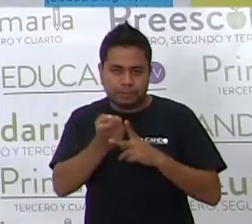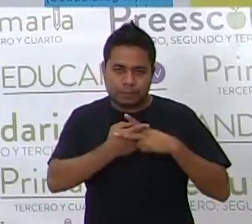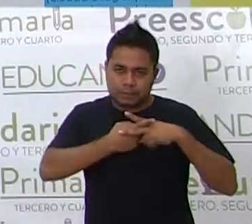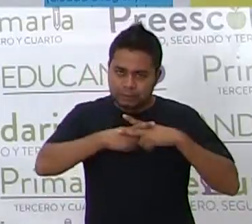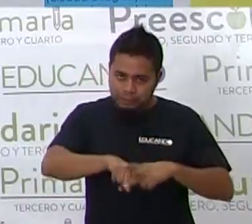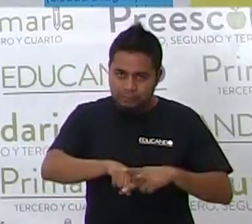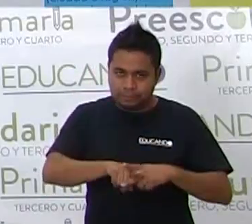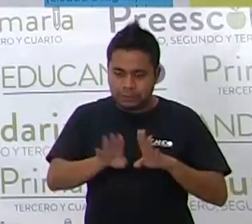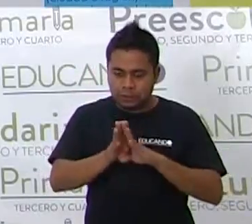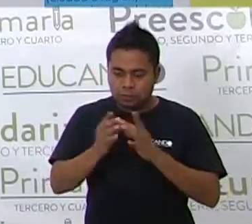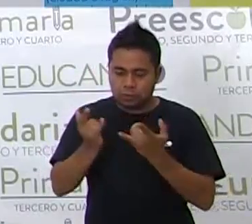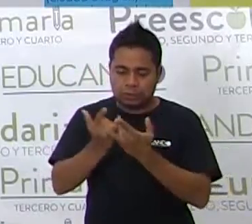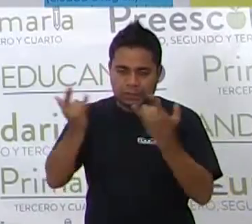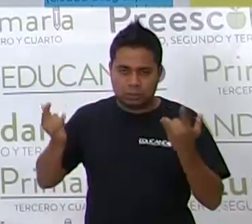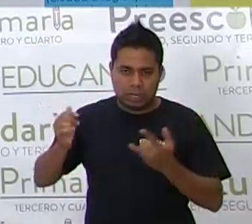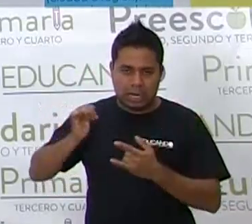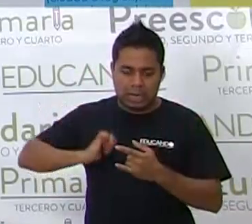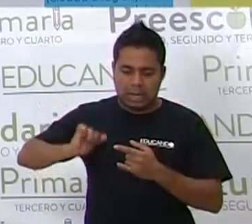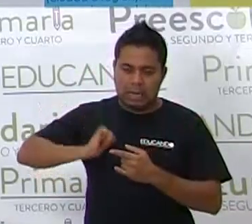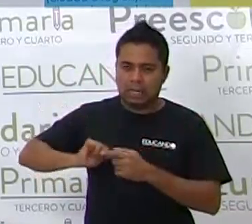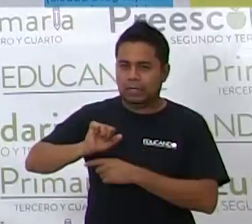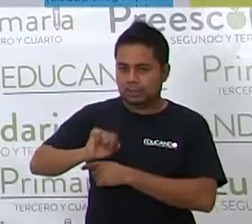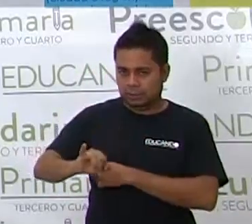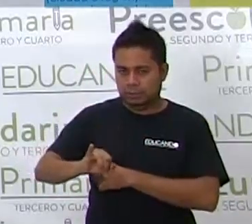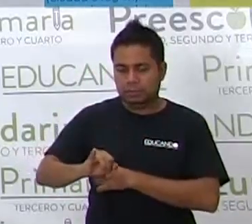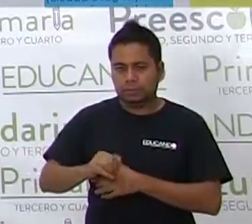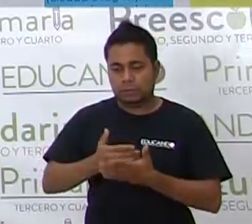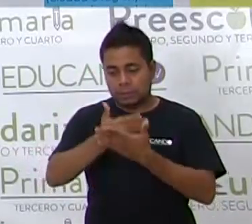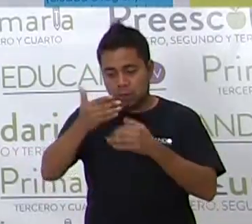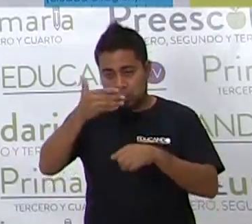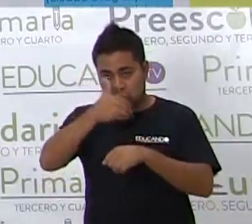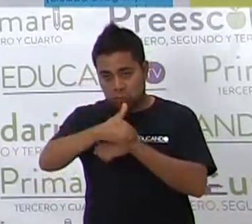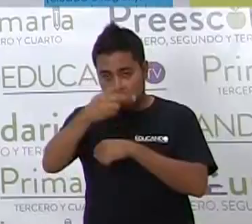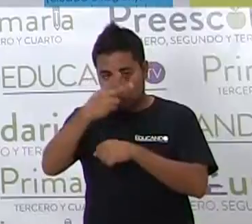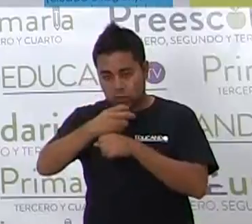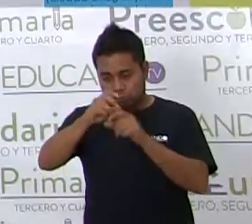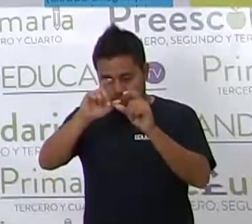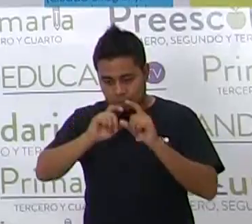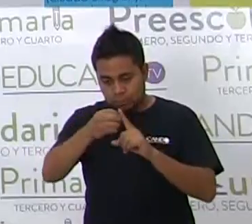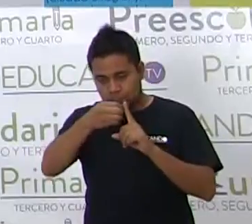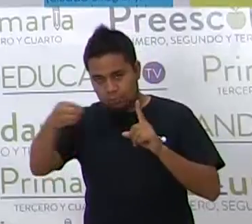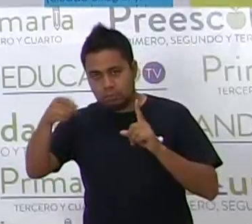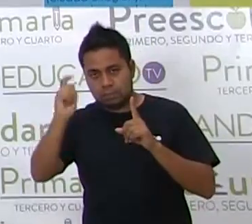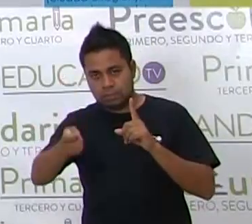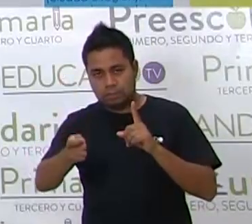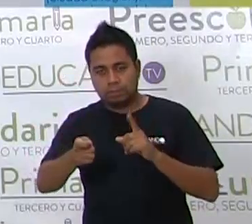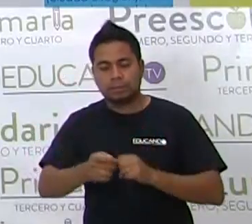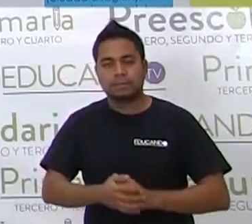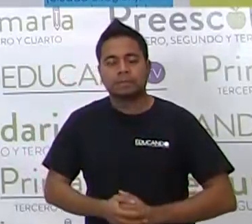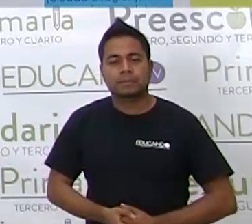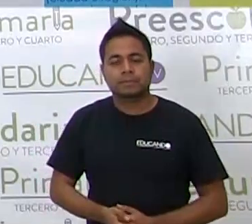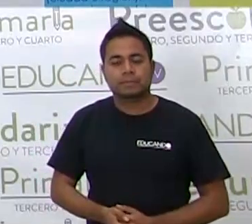de corte histórico. Ahora, vamos con el número 2. Vamos a tener también